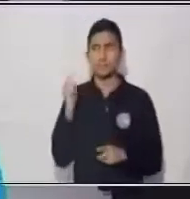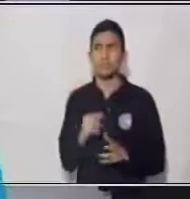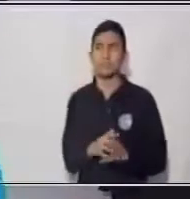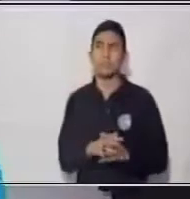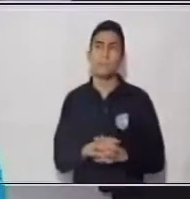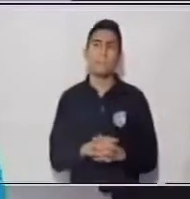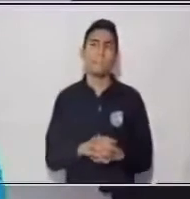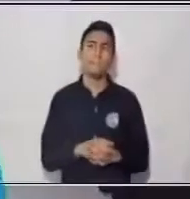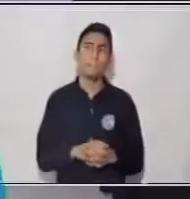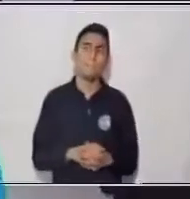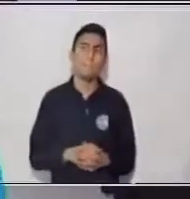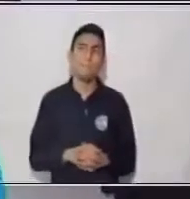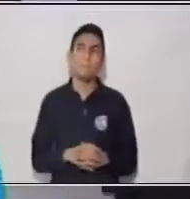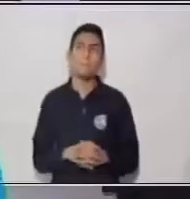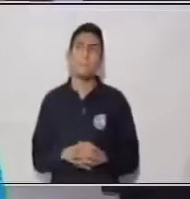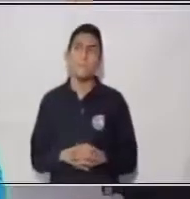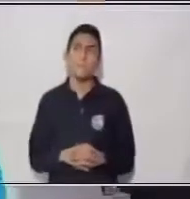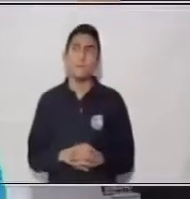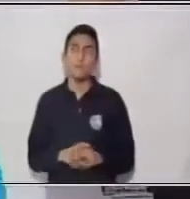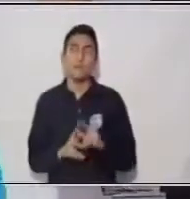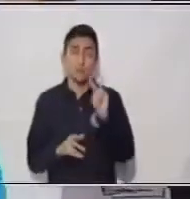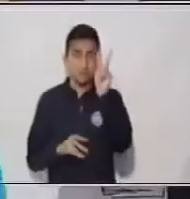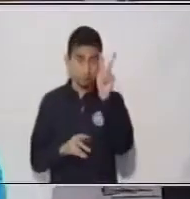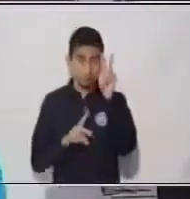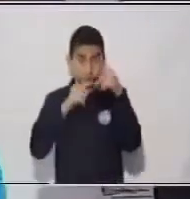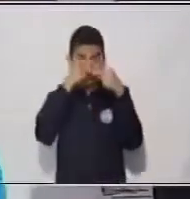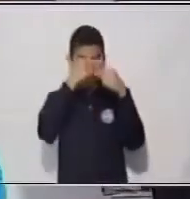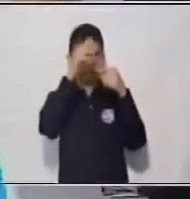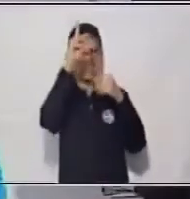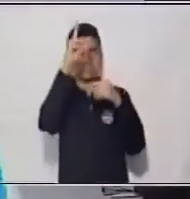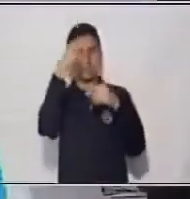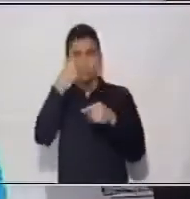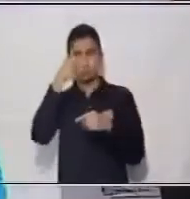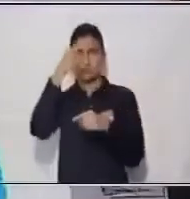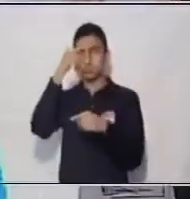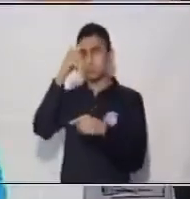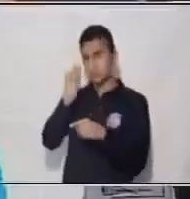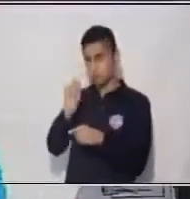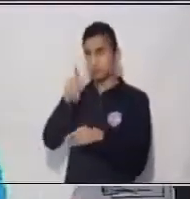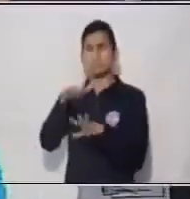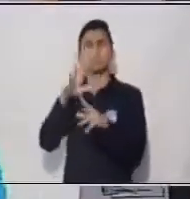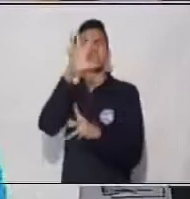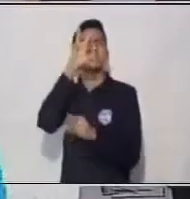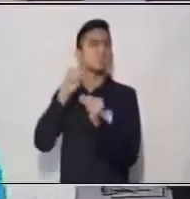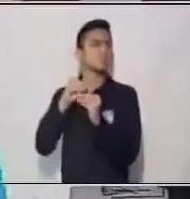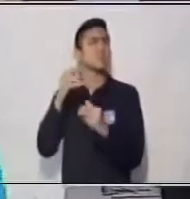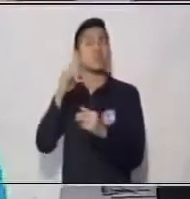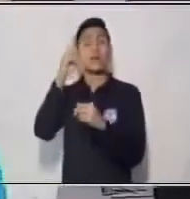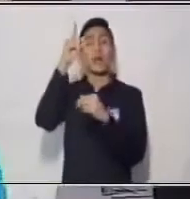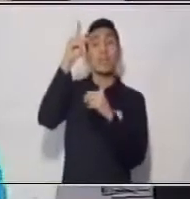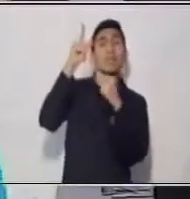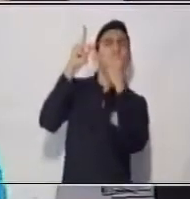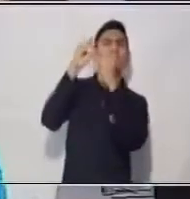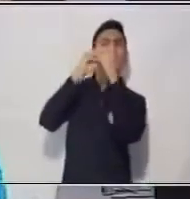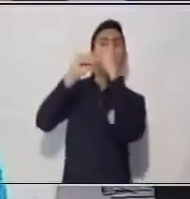igual a distancia partido el tiempo, y ahora yo voy a sustituir, en lugar de la distancia, voy a colocar